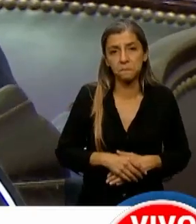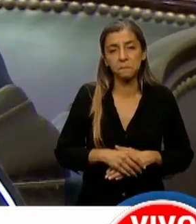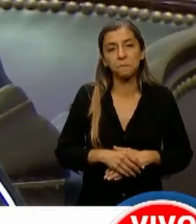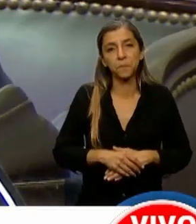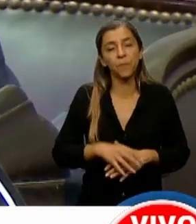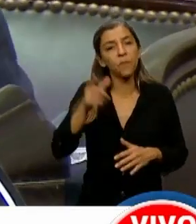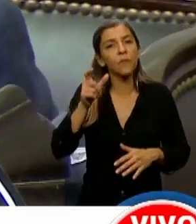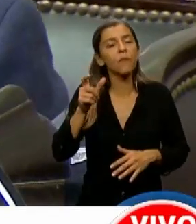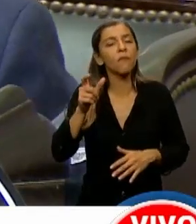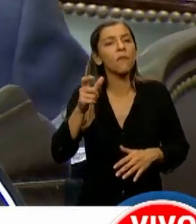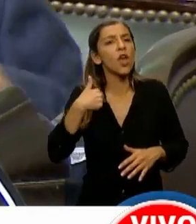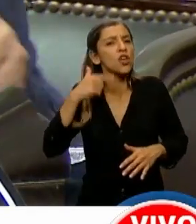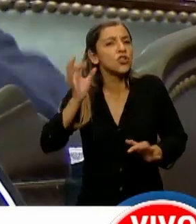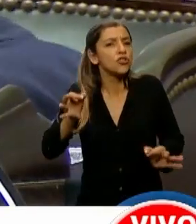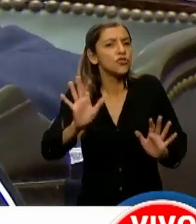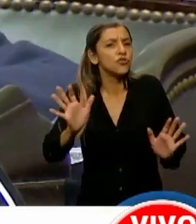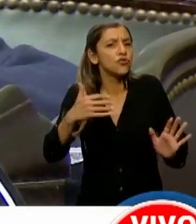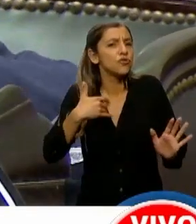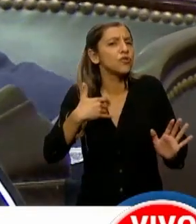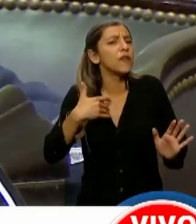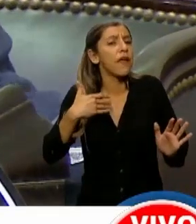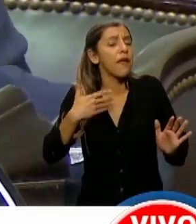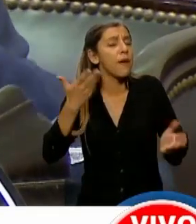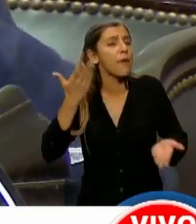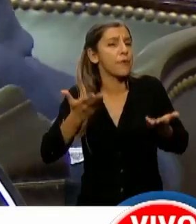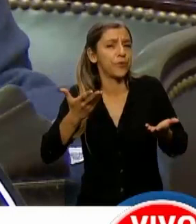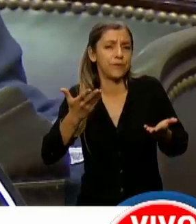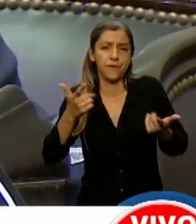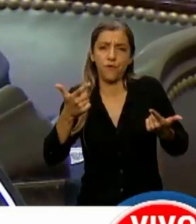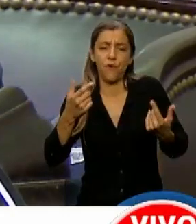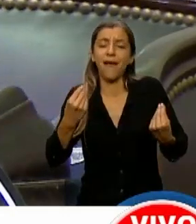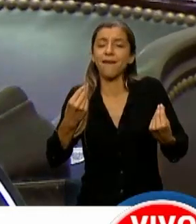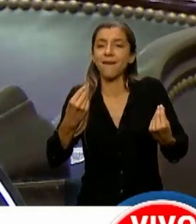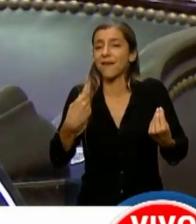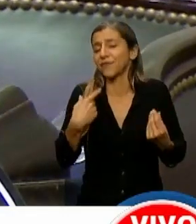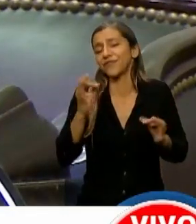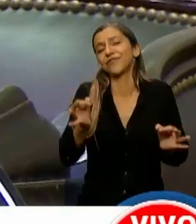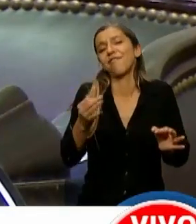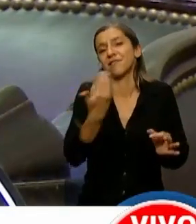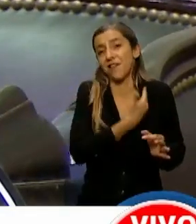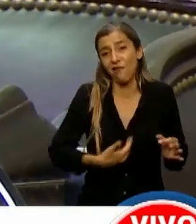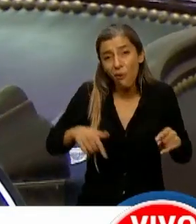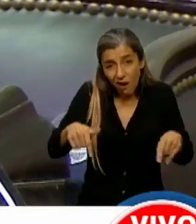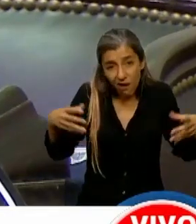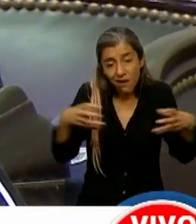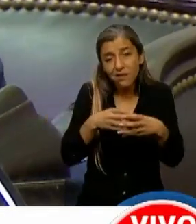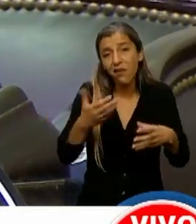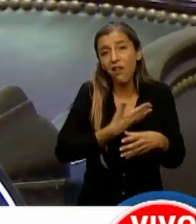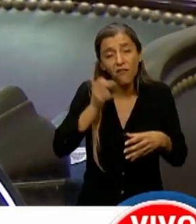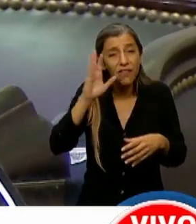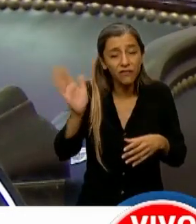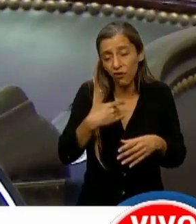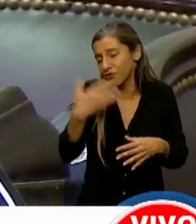que hay una injusticia muy fuerte y seguramente que este gobierno, el gobierno, el Frente de Todos, va a